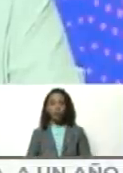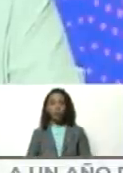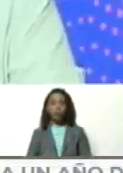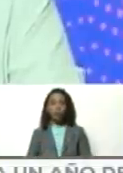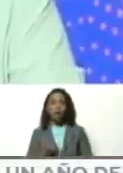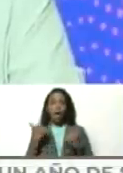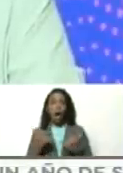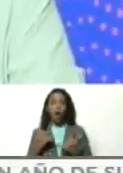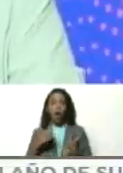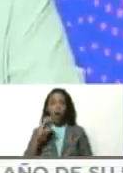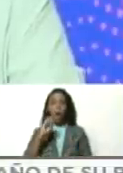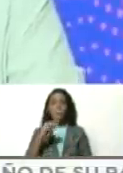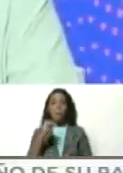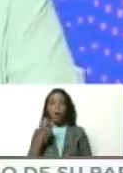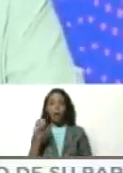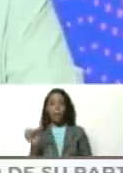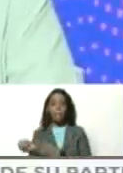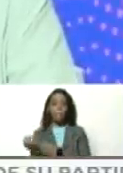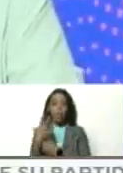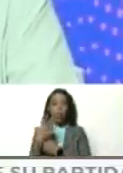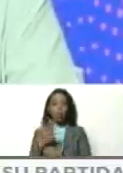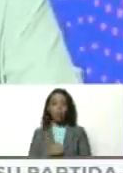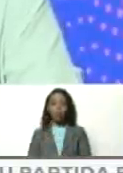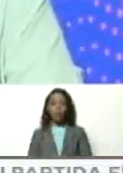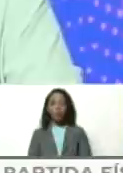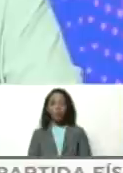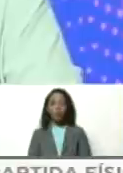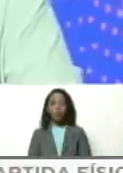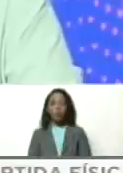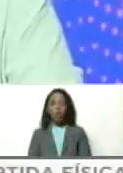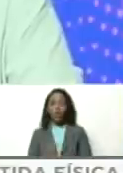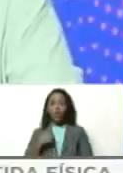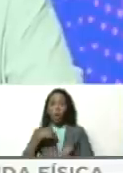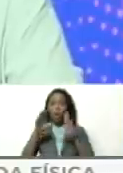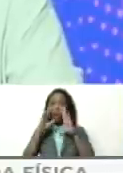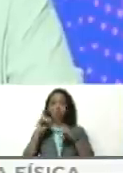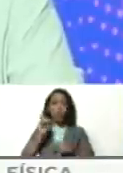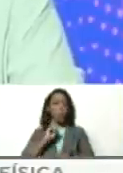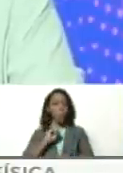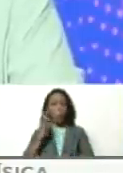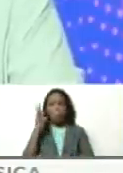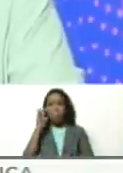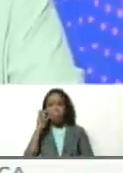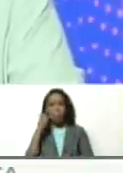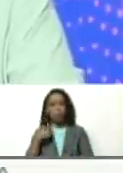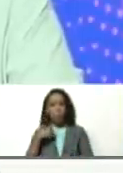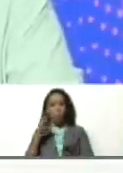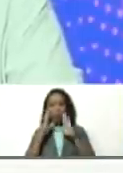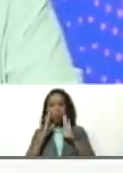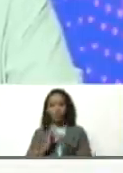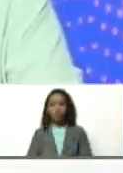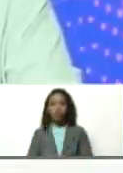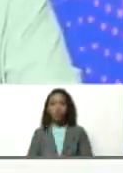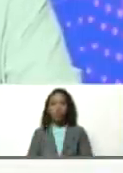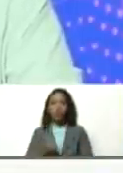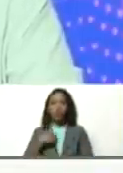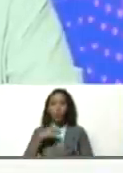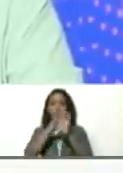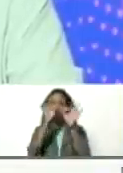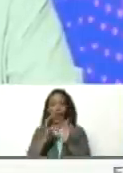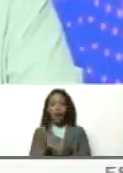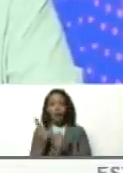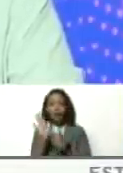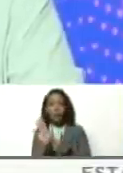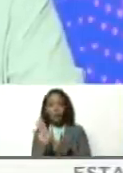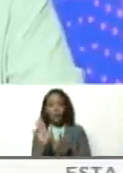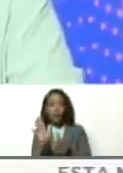Ahora Omar Enrique me la acaba de mandar. Confieso que no la había escuchado. Les voy a regalar un pedacito